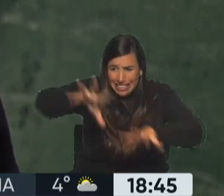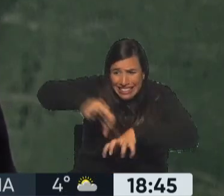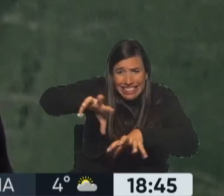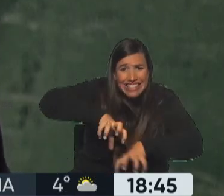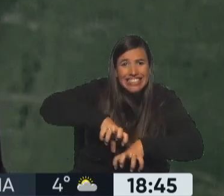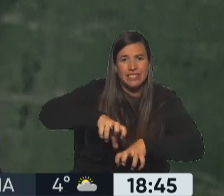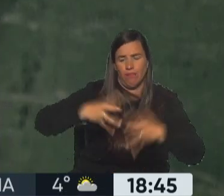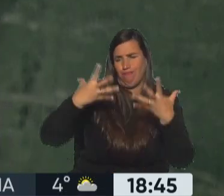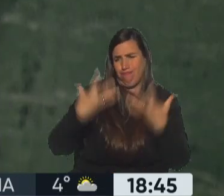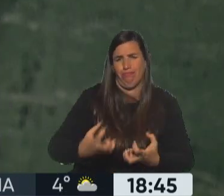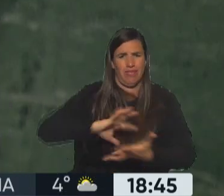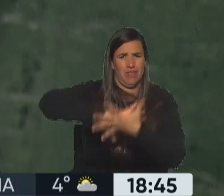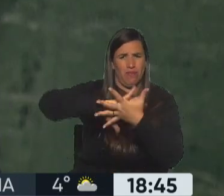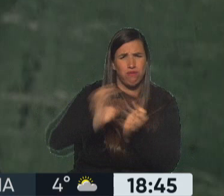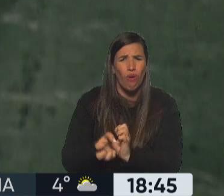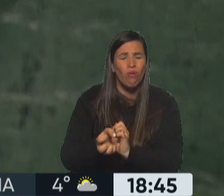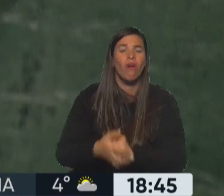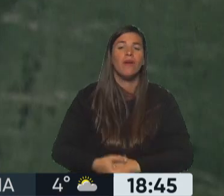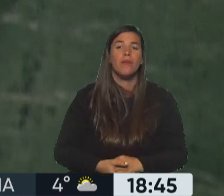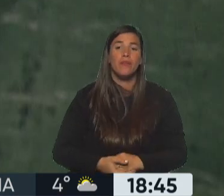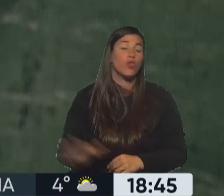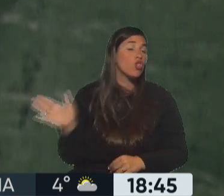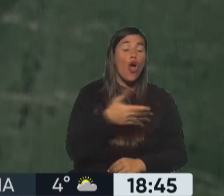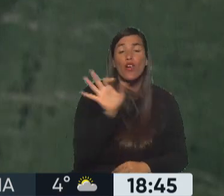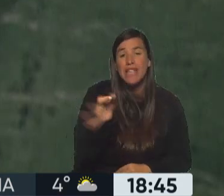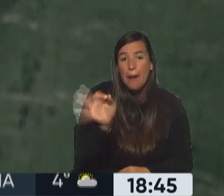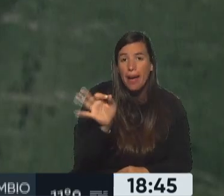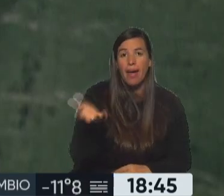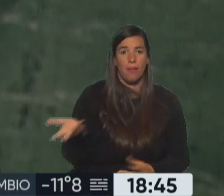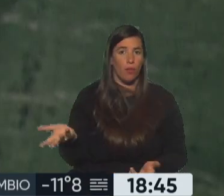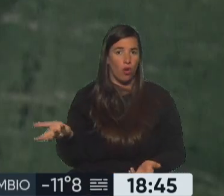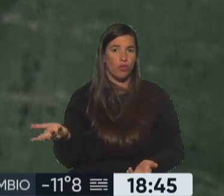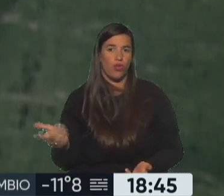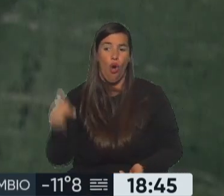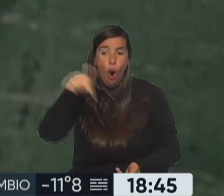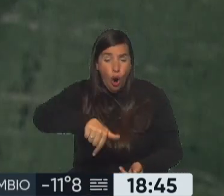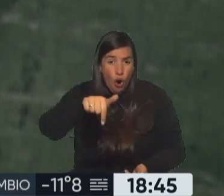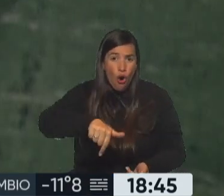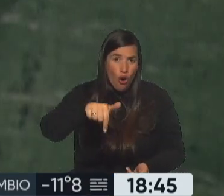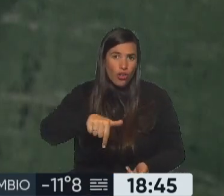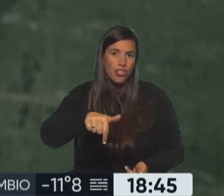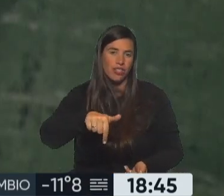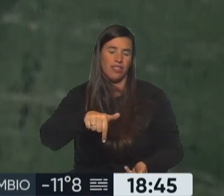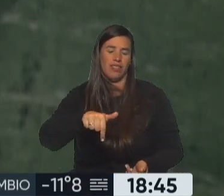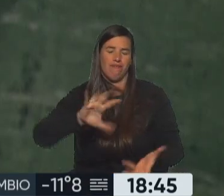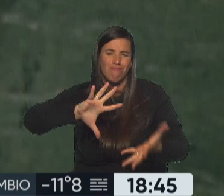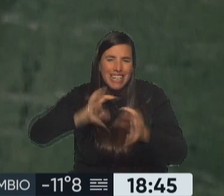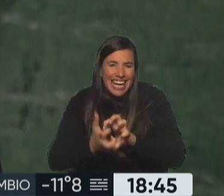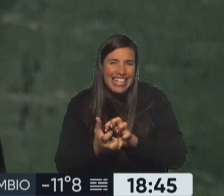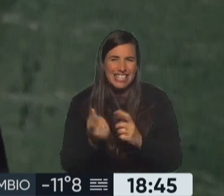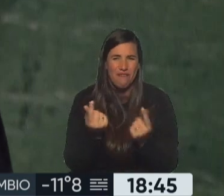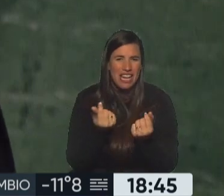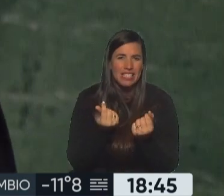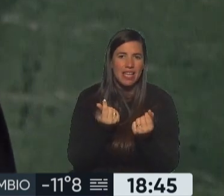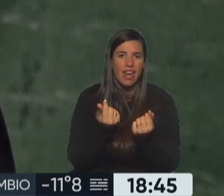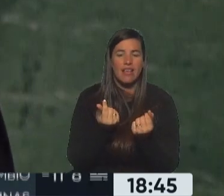mercado internacional de alimentos intoxicado por la especulación financiera solo facilita una mayor renta